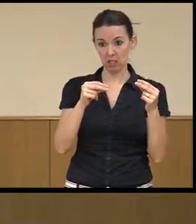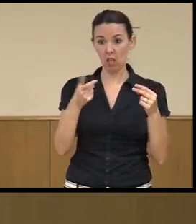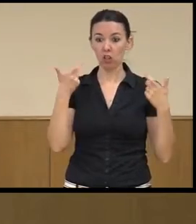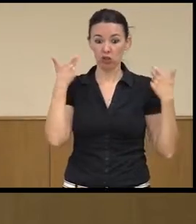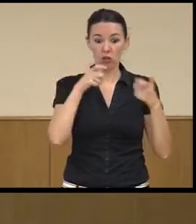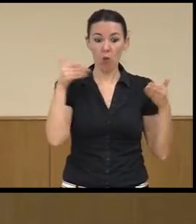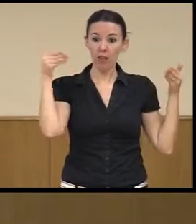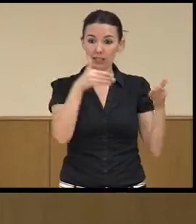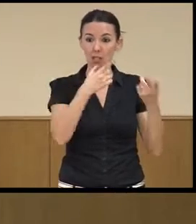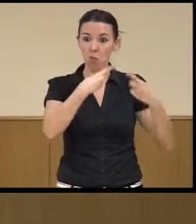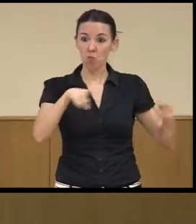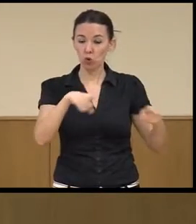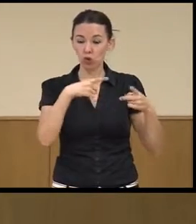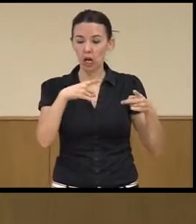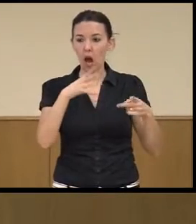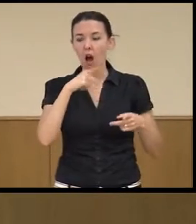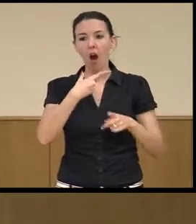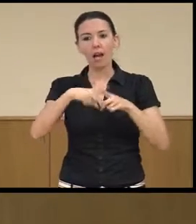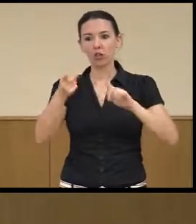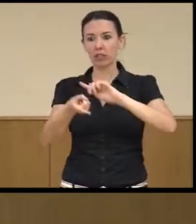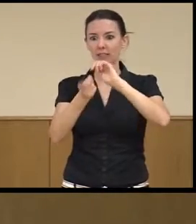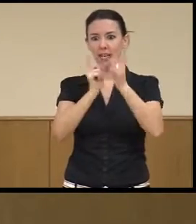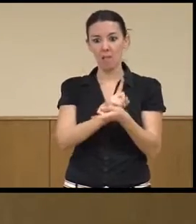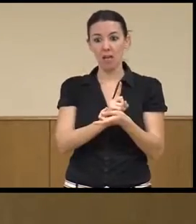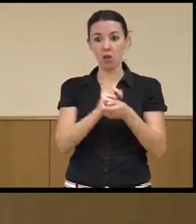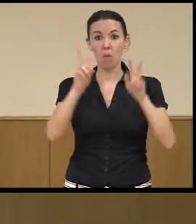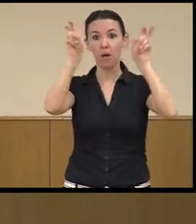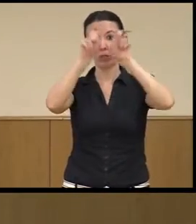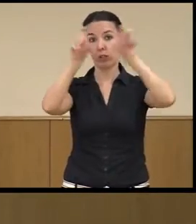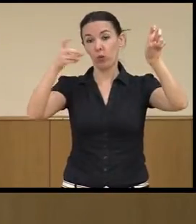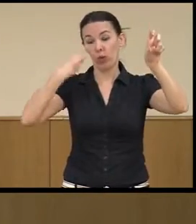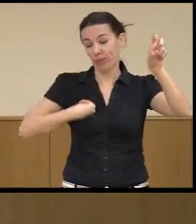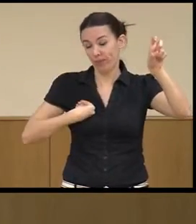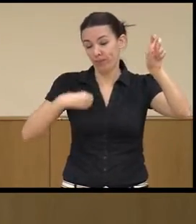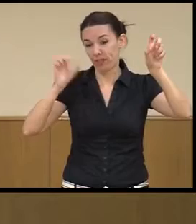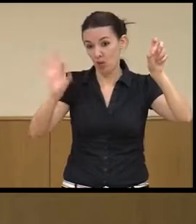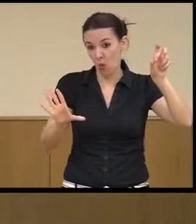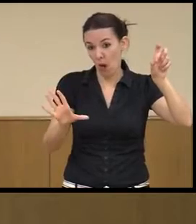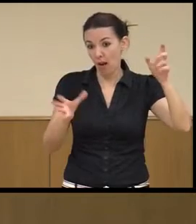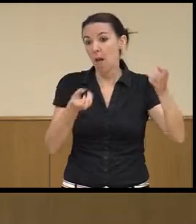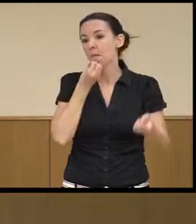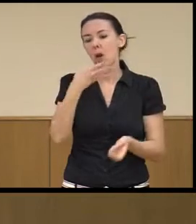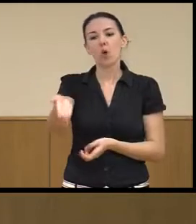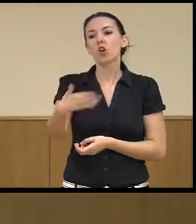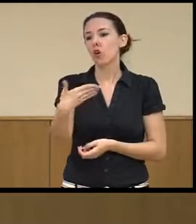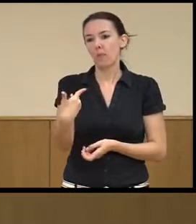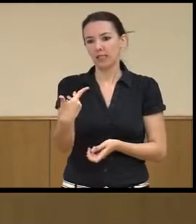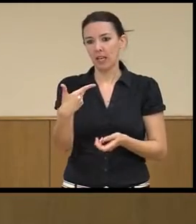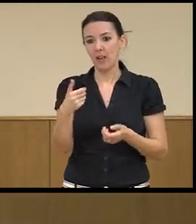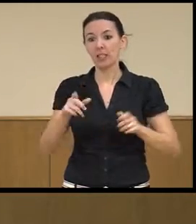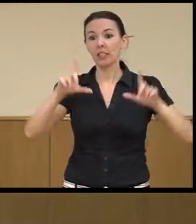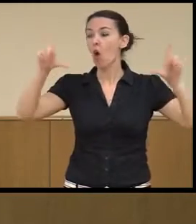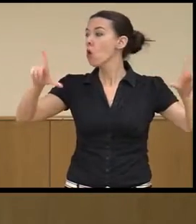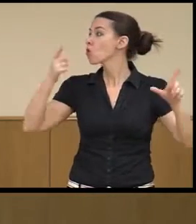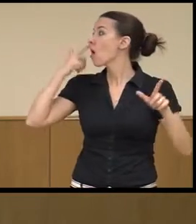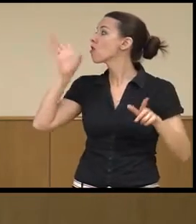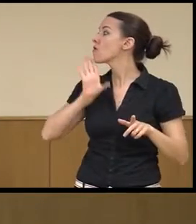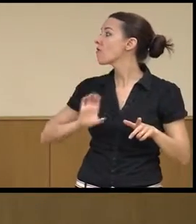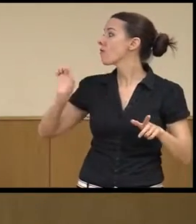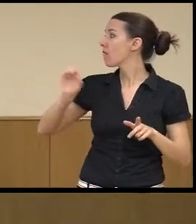desposeídos. Luego las cosas han cambiado, pero el título no ha variado. En cualquier caso, encaja perfectamente con ese espléndido cuadro de Francesco